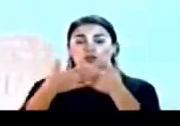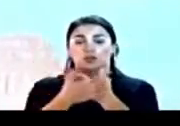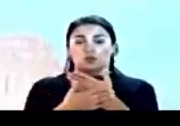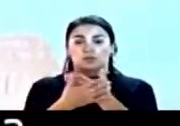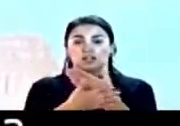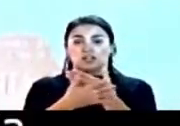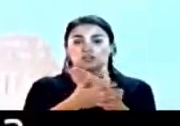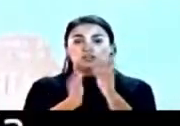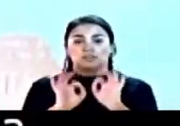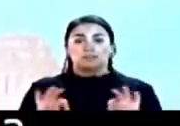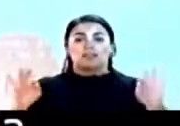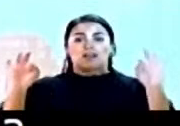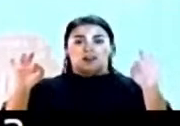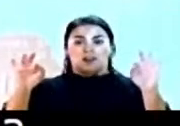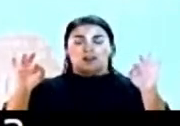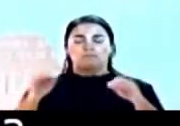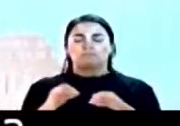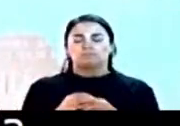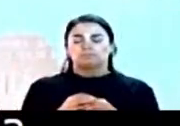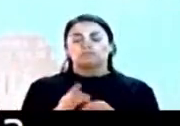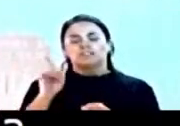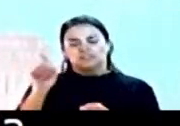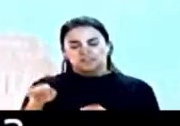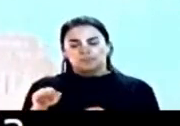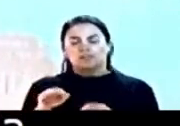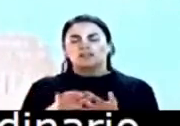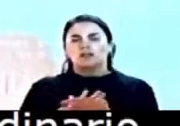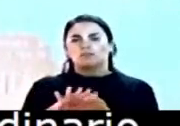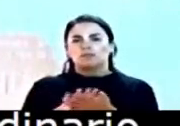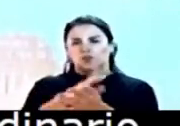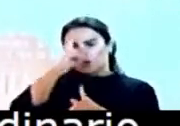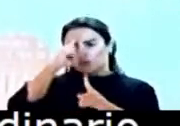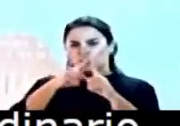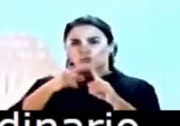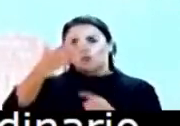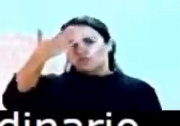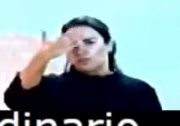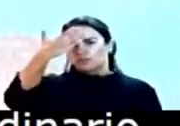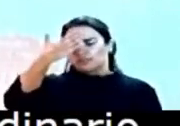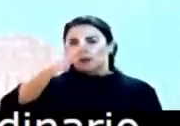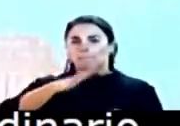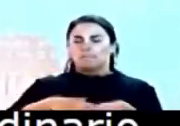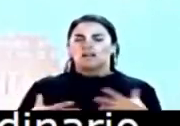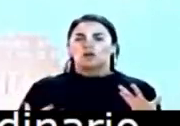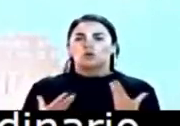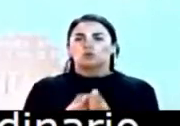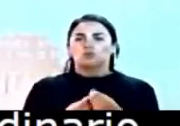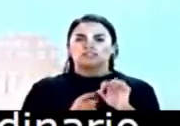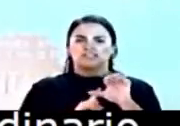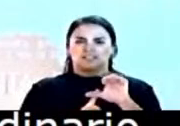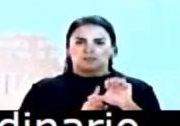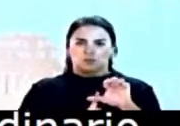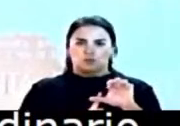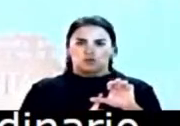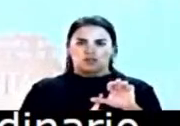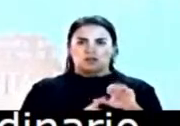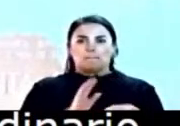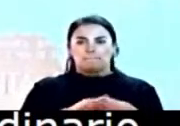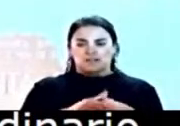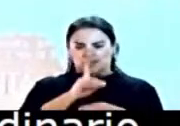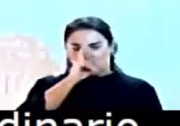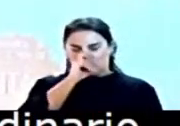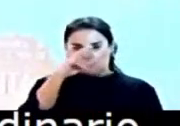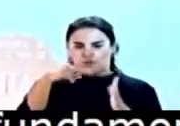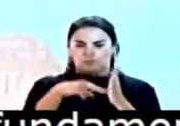Gobierno extraordinario, también nos hemos marcado los objetivos fundamentales de la Junta de Extremadura para el